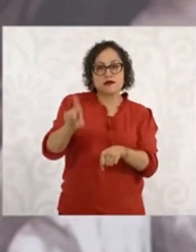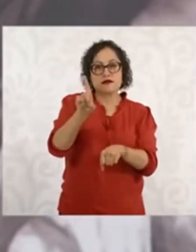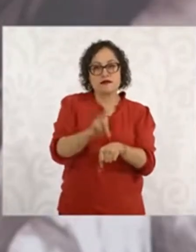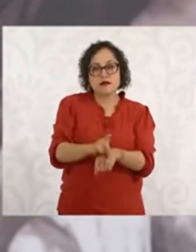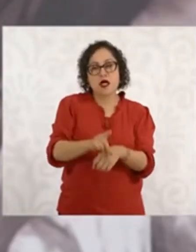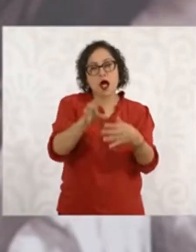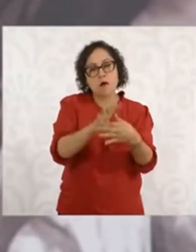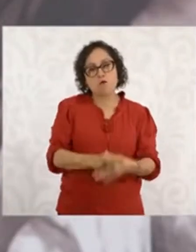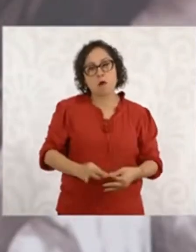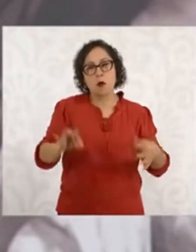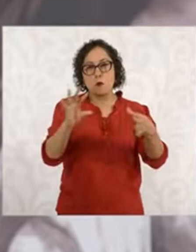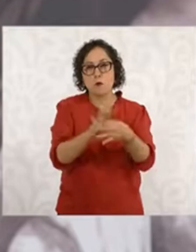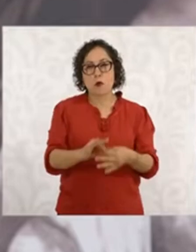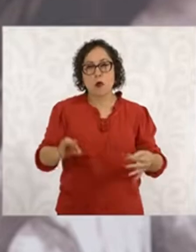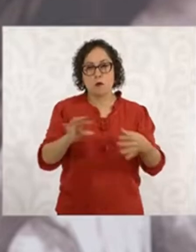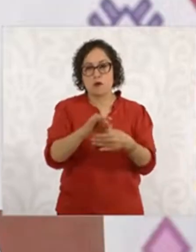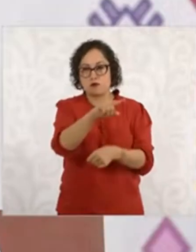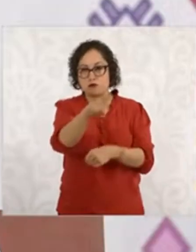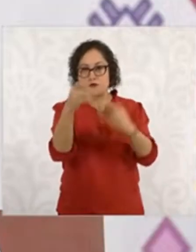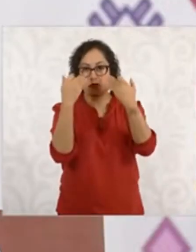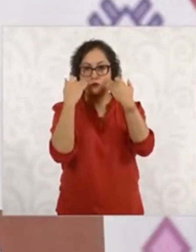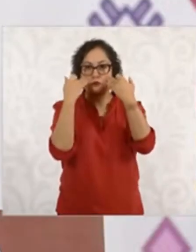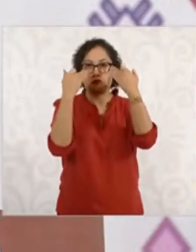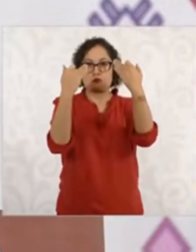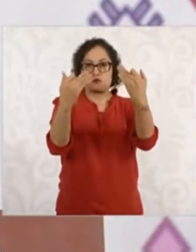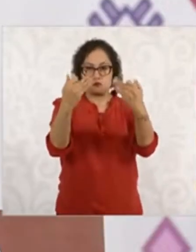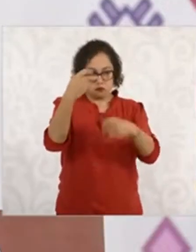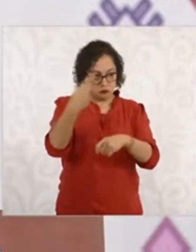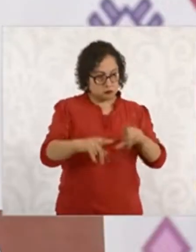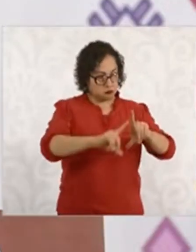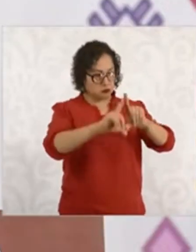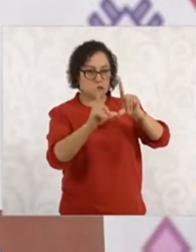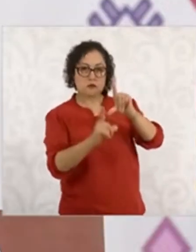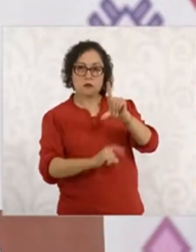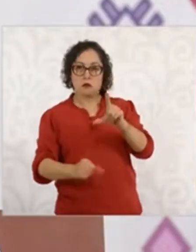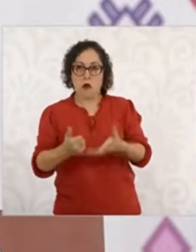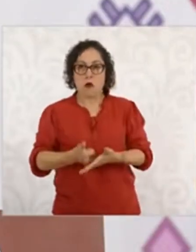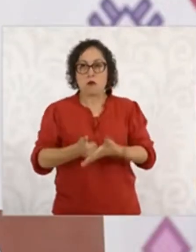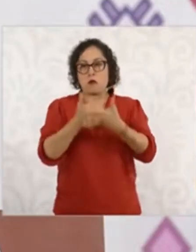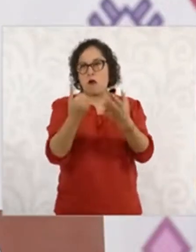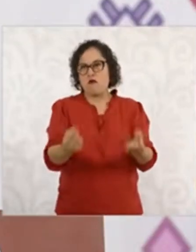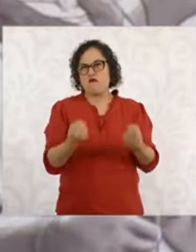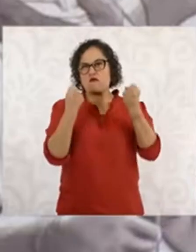los avances y las fortalezas que se le brindan. Hace